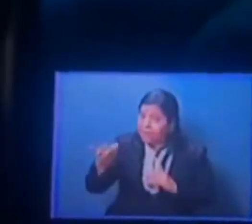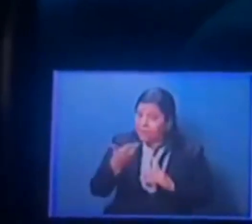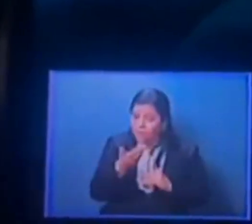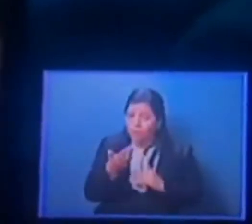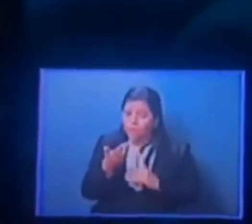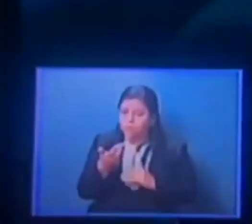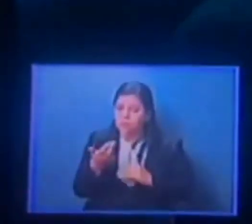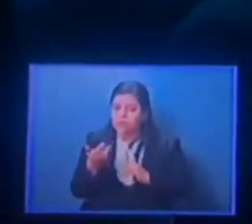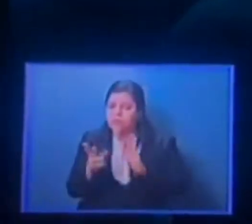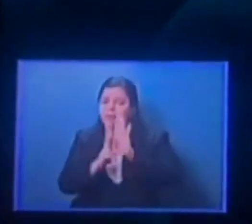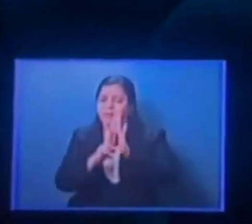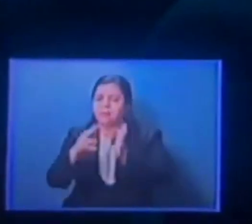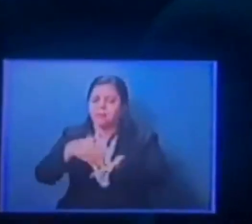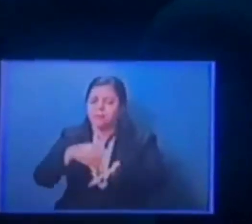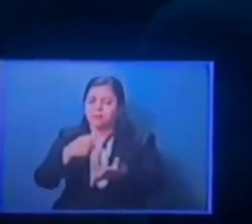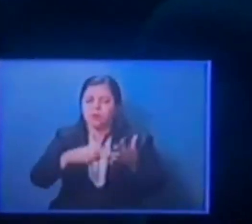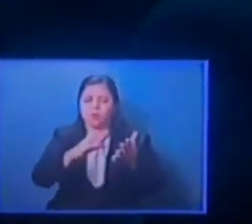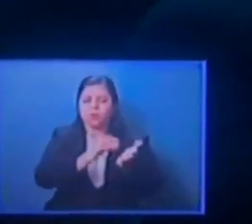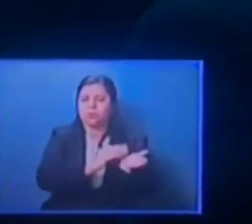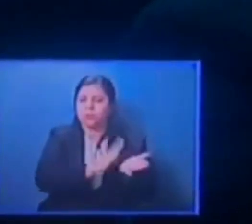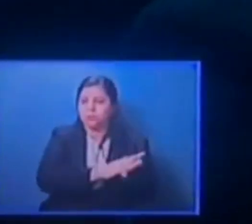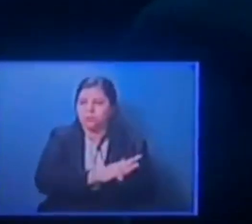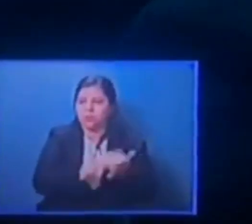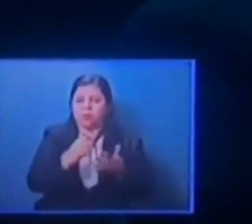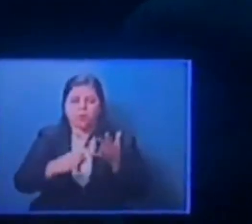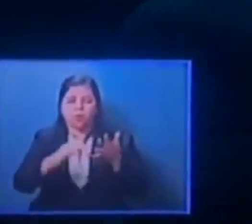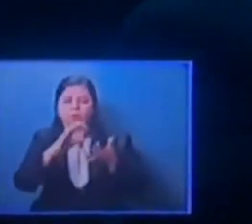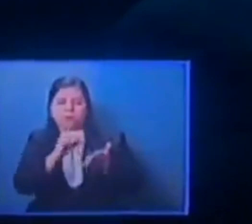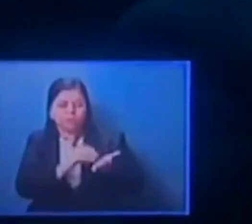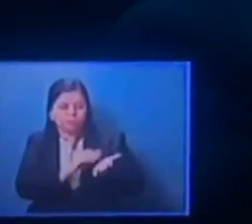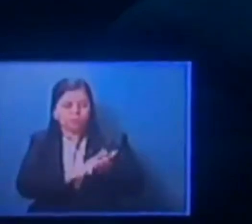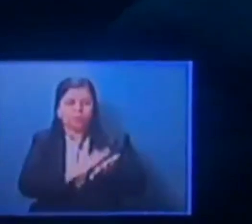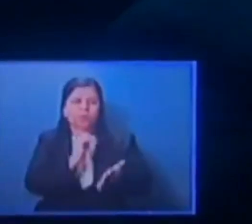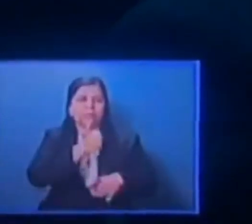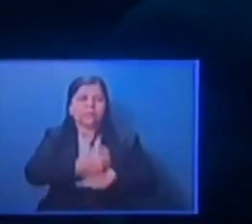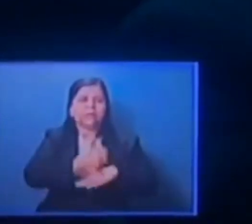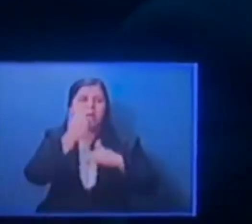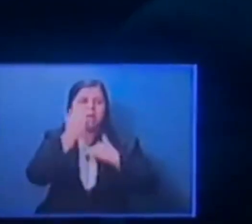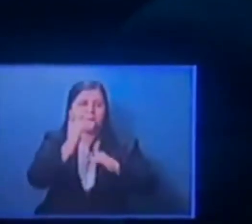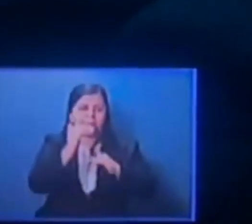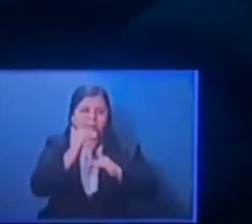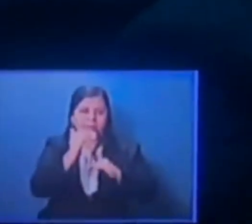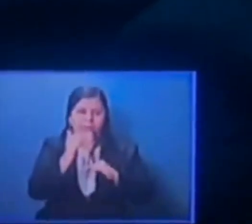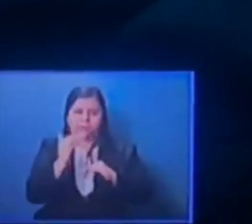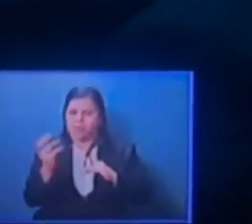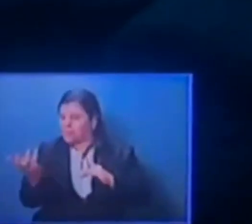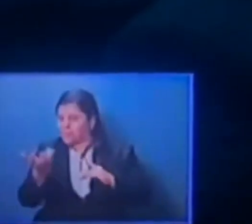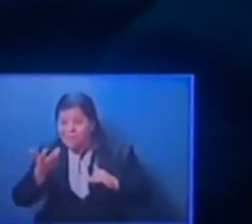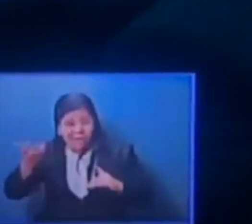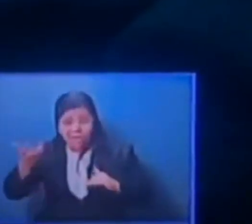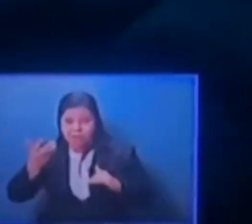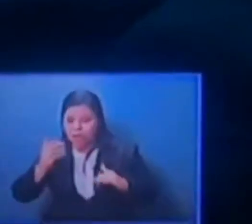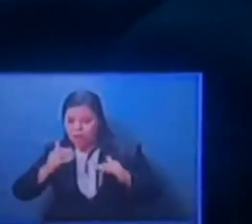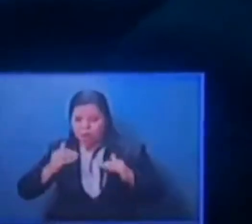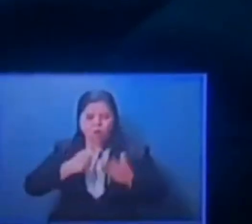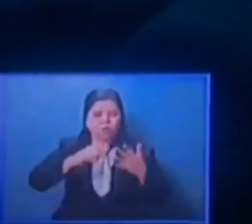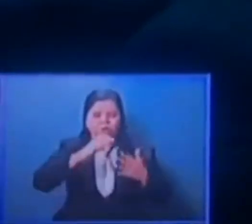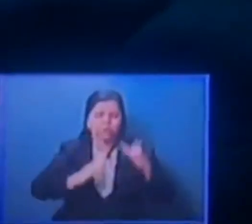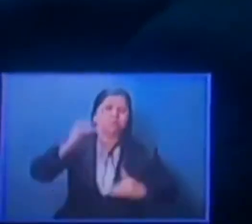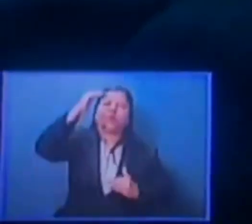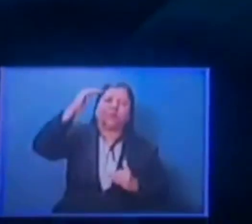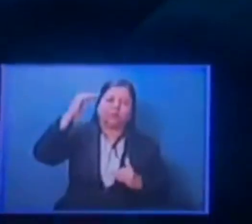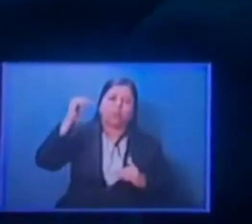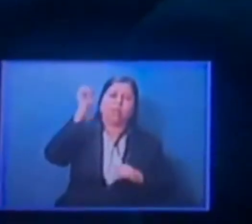la representación popular es la Constitución. La Constitución señala límites. Ninguna mayoría puede pasar por encima de la